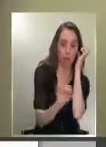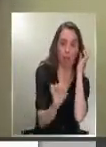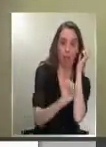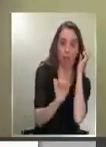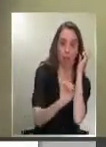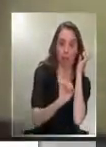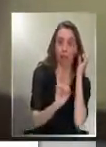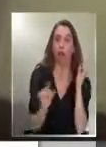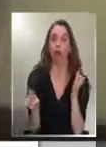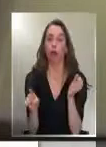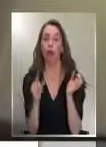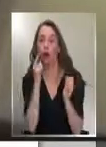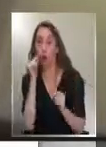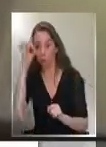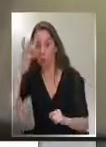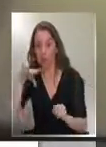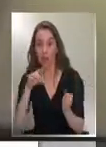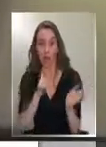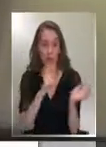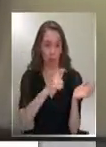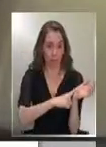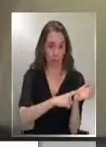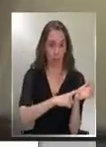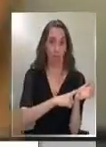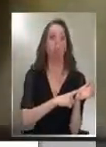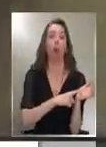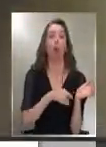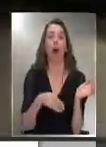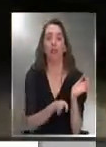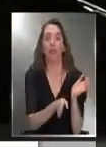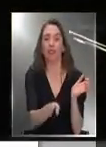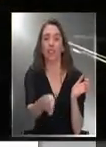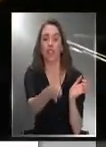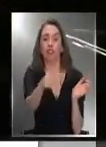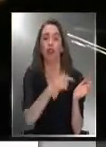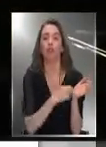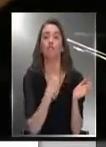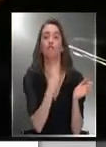le pone ir a la dirección. Vamos.